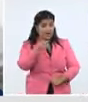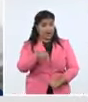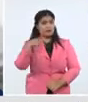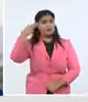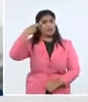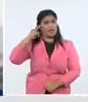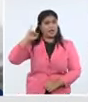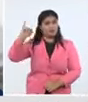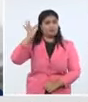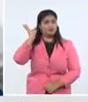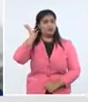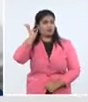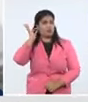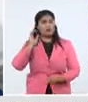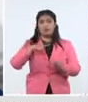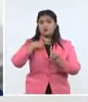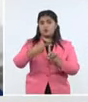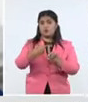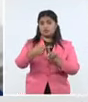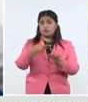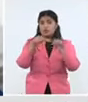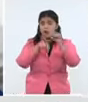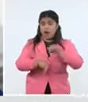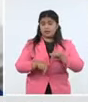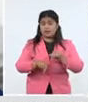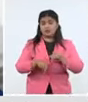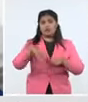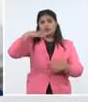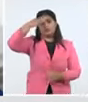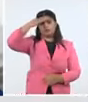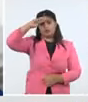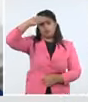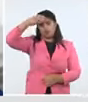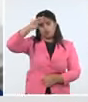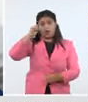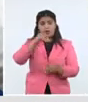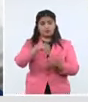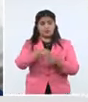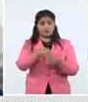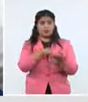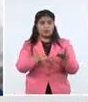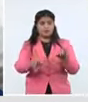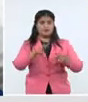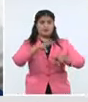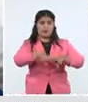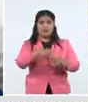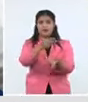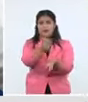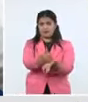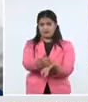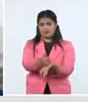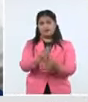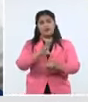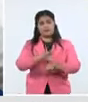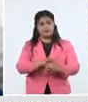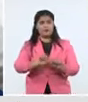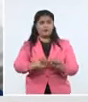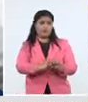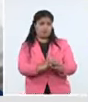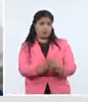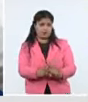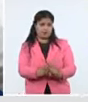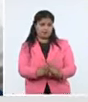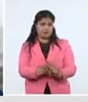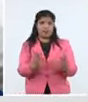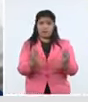que se diagnosticó aquí en la provincia de La Habana con la COVID-19, que además